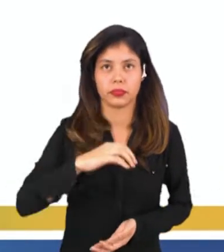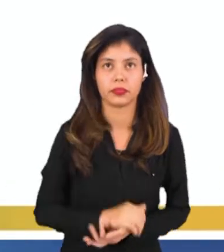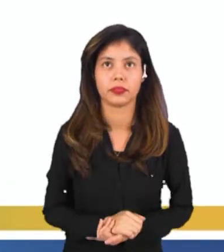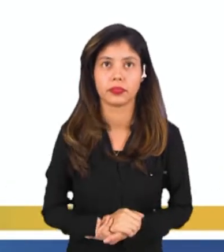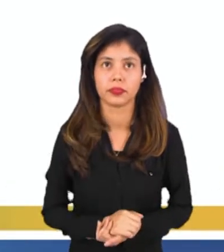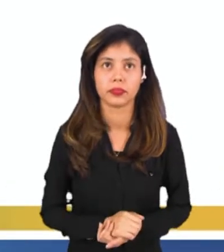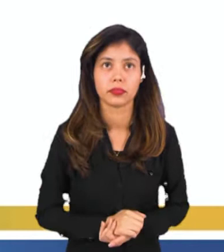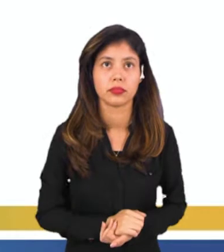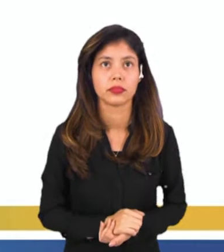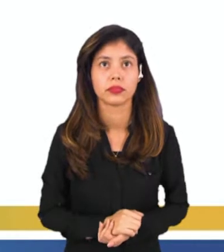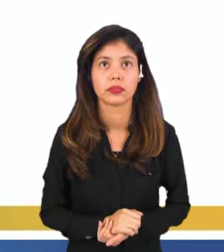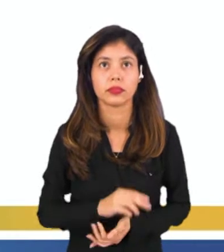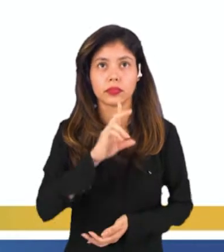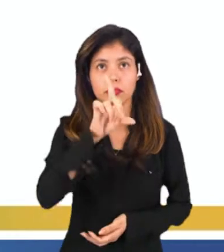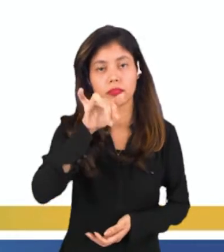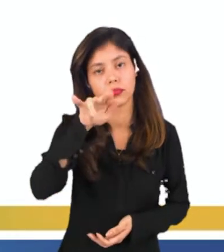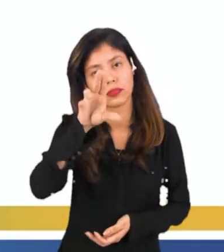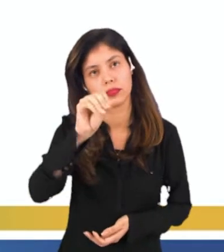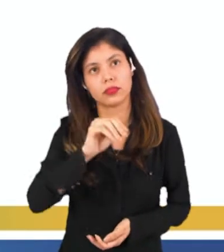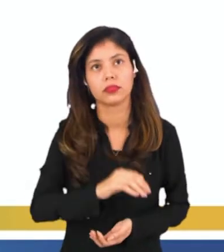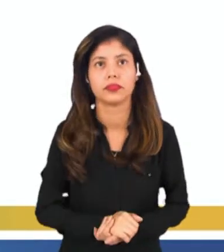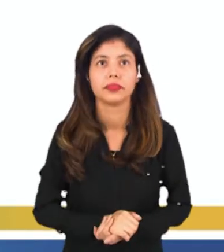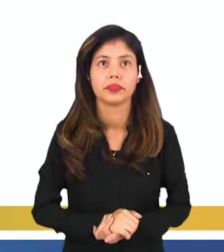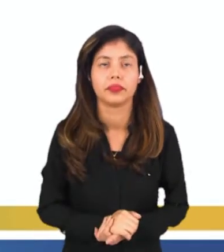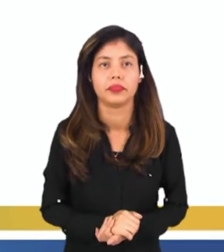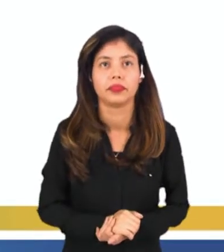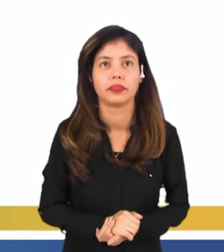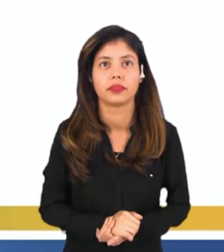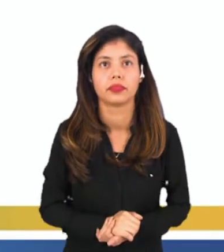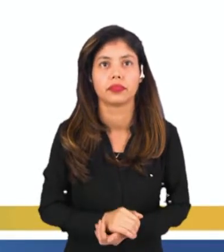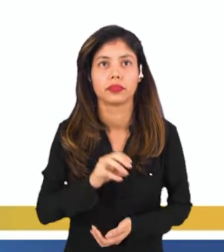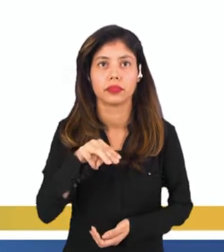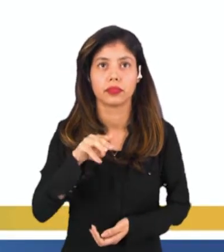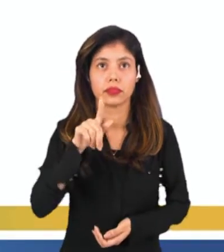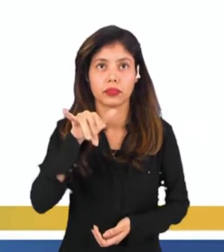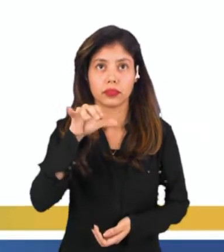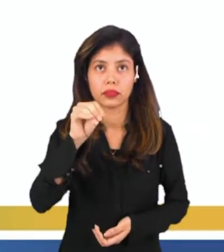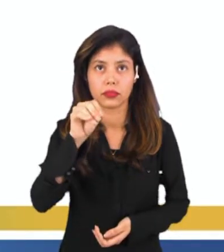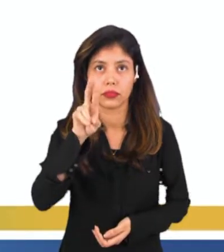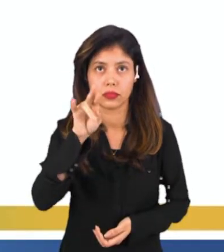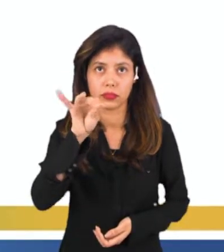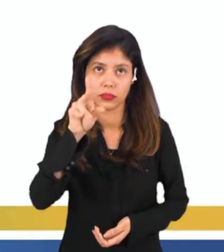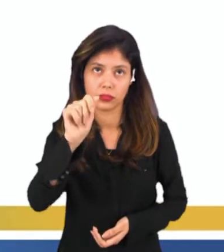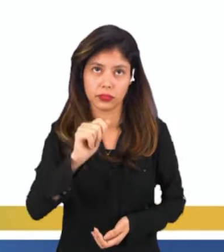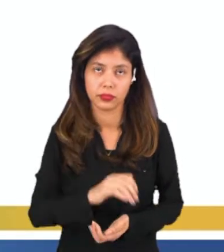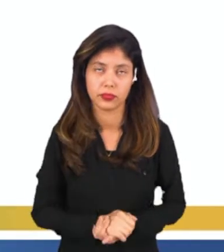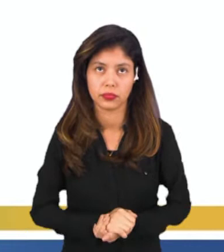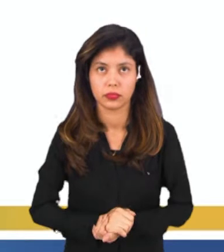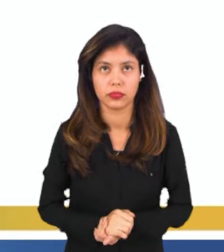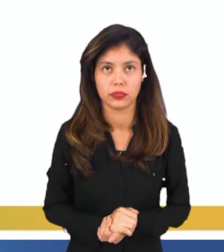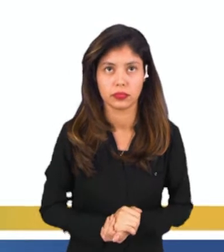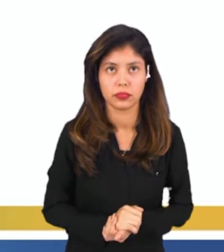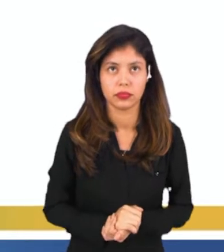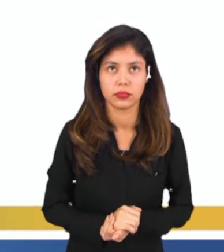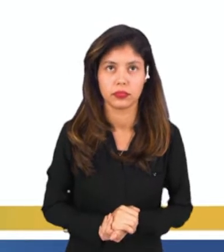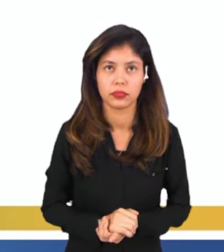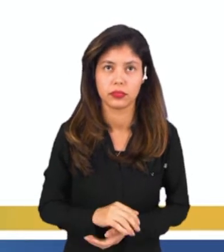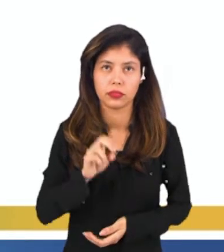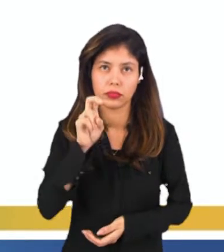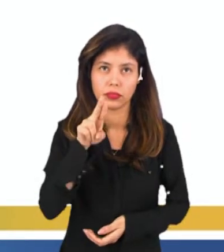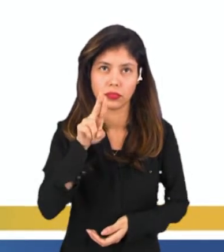de Chile. Nacionalidad chileno. Cónyuge Matilde Urrutia. Alma